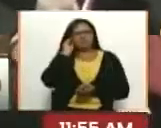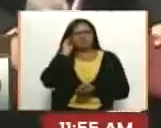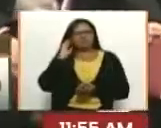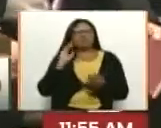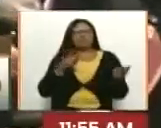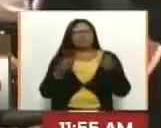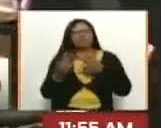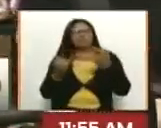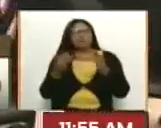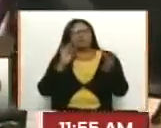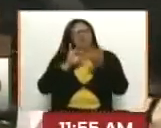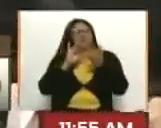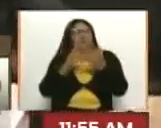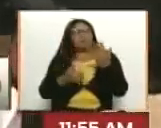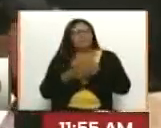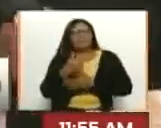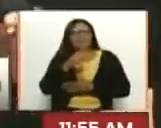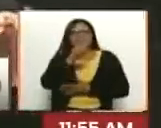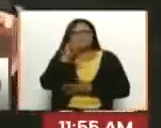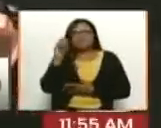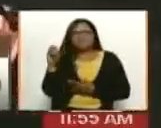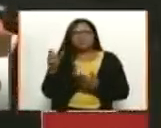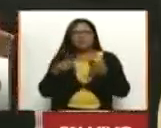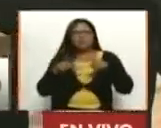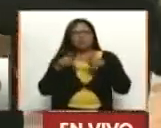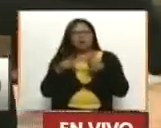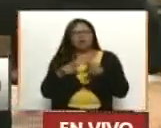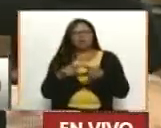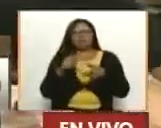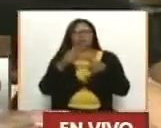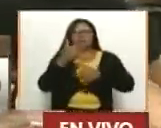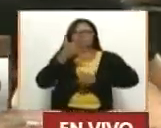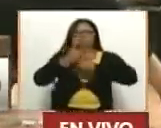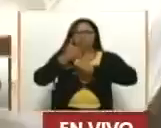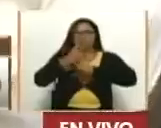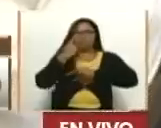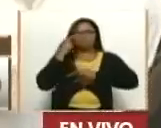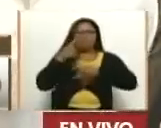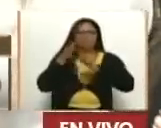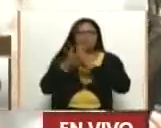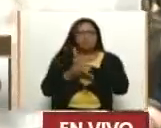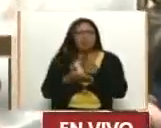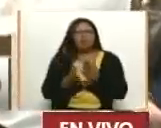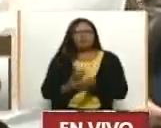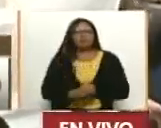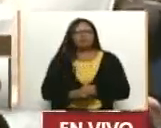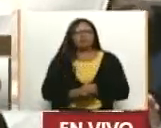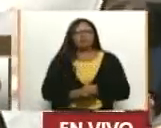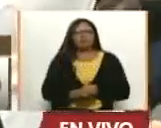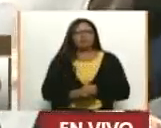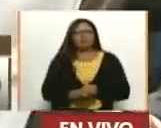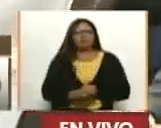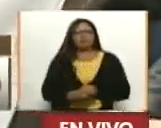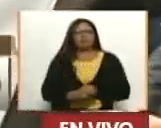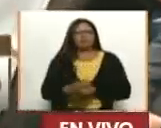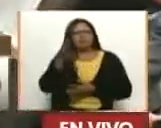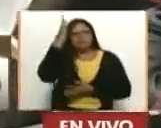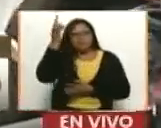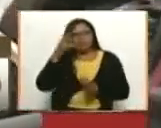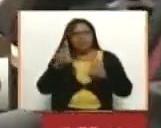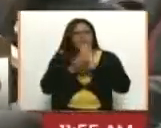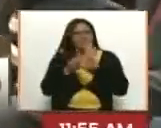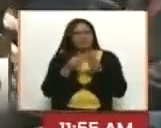están conectados más de 100 salas por Zoom, en videoconferencia, consejos legislativos, consejos municipales y